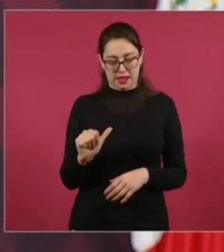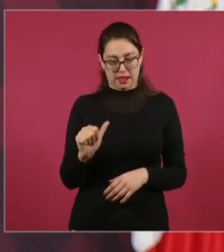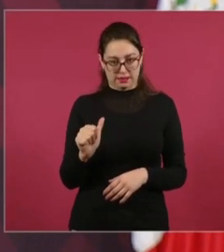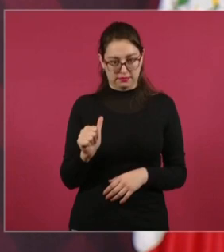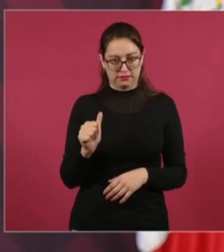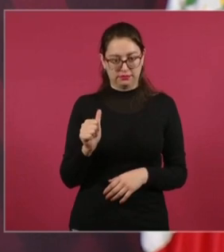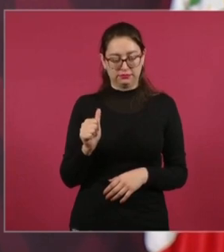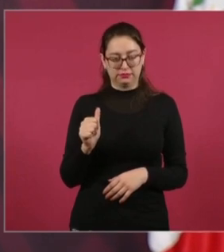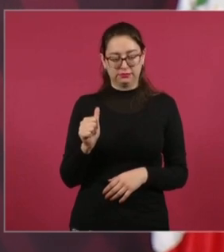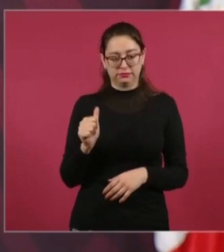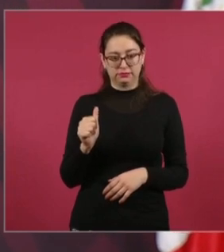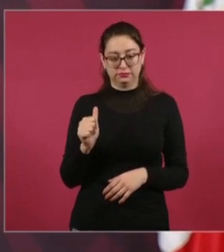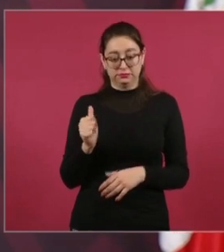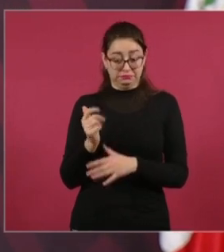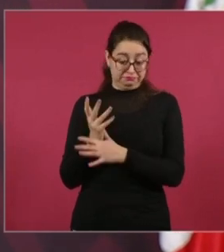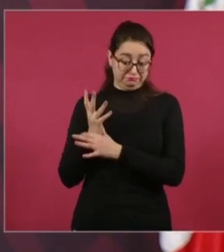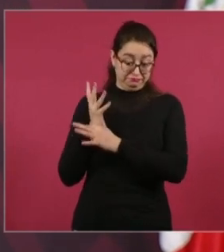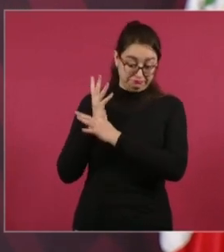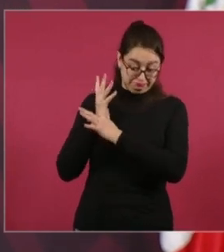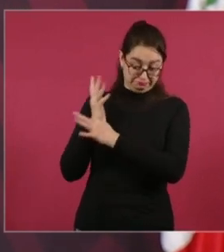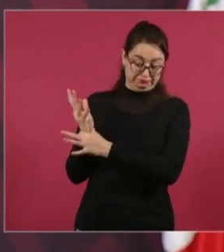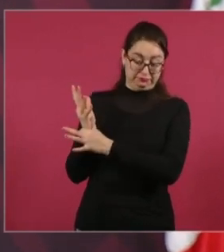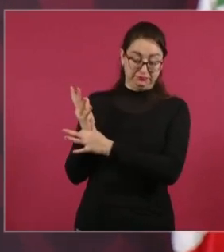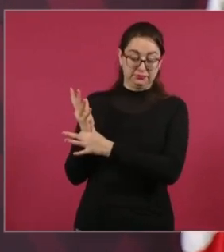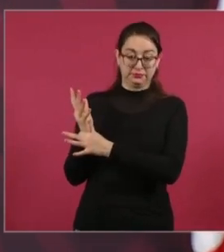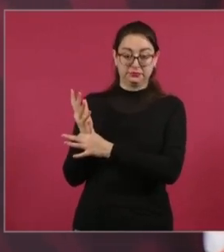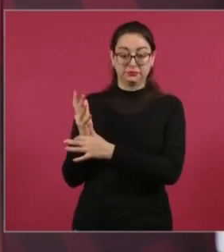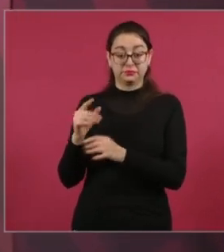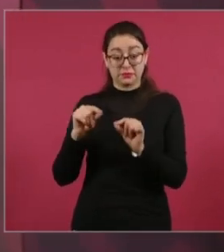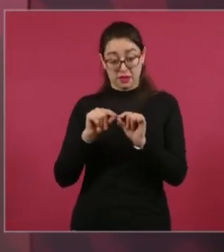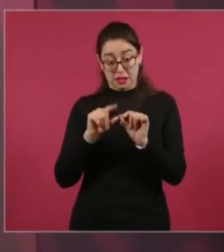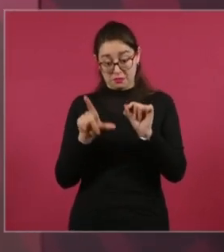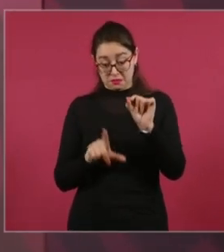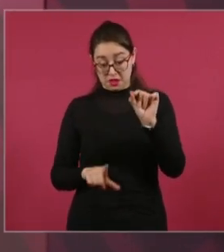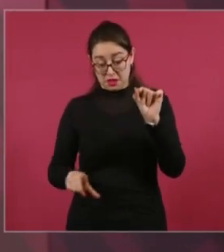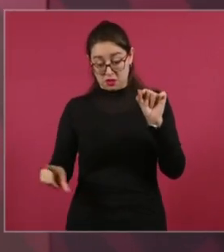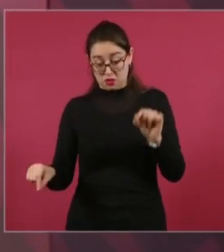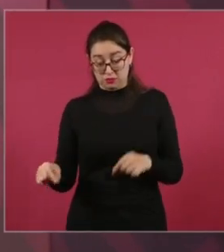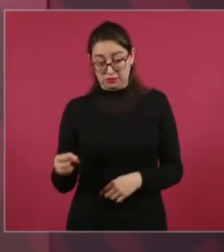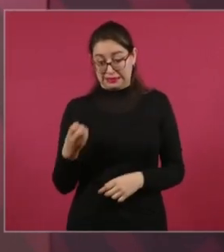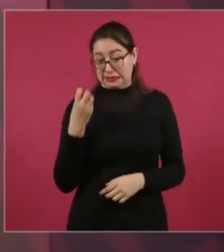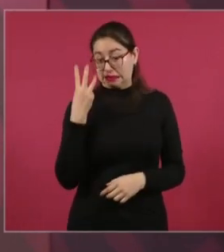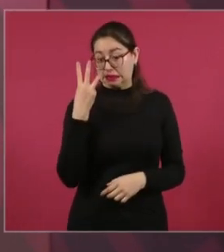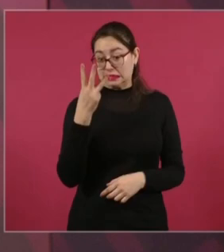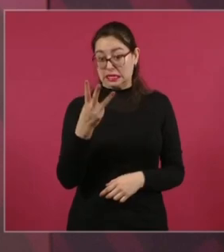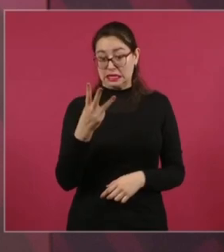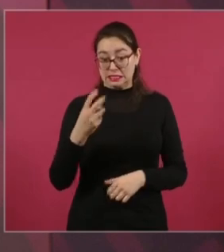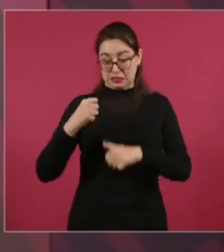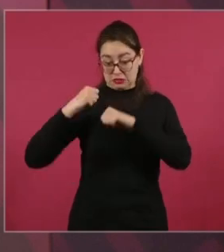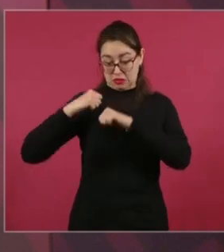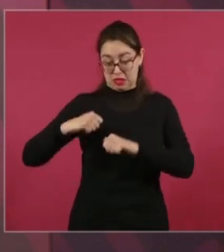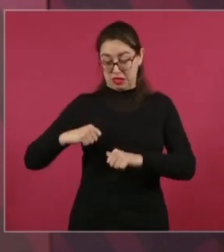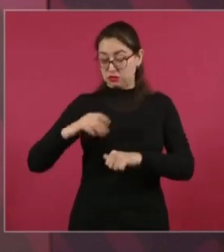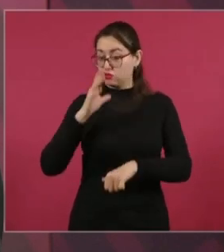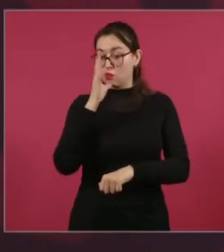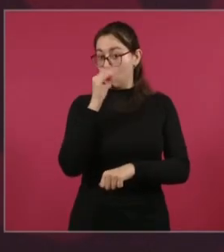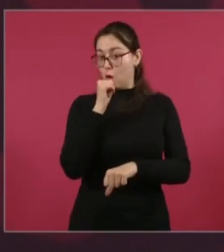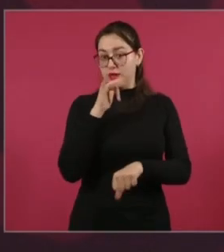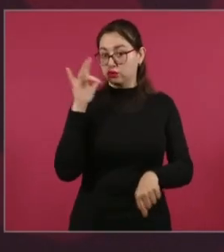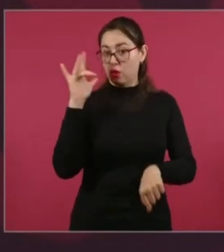que vean tres intocables, el presidente,